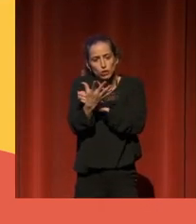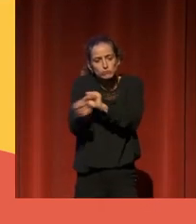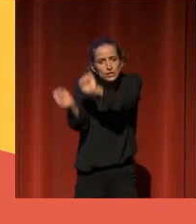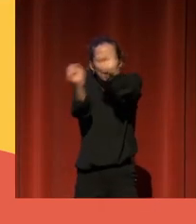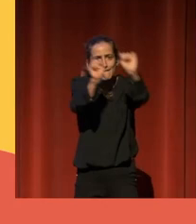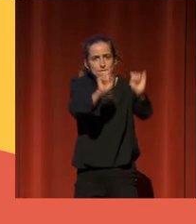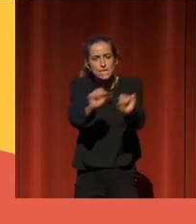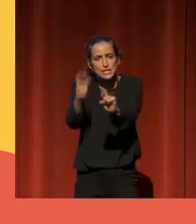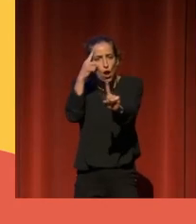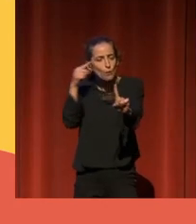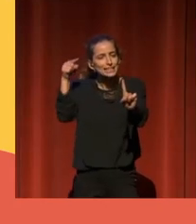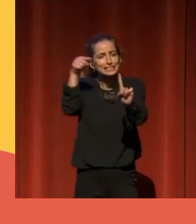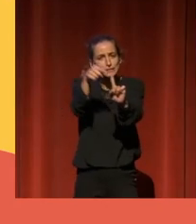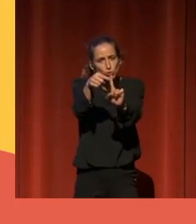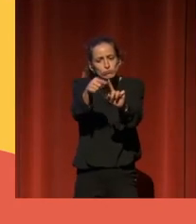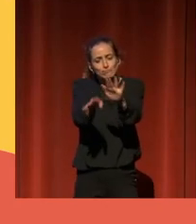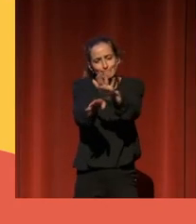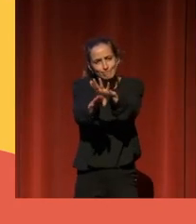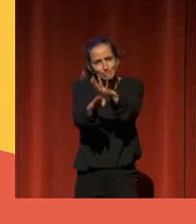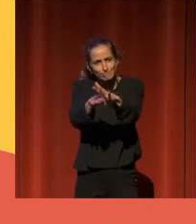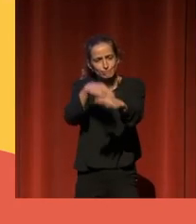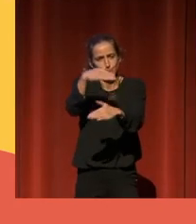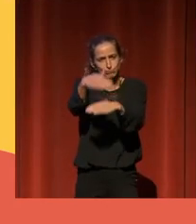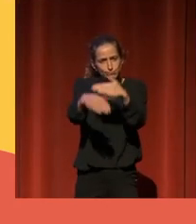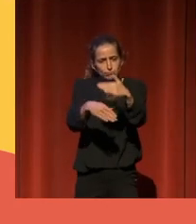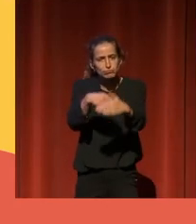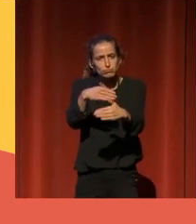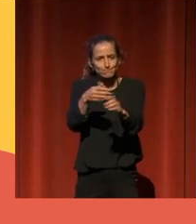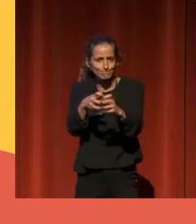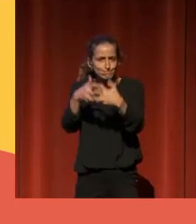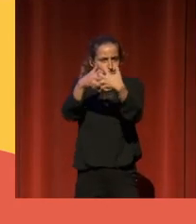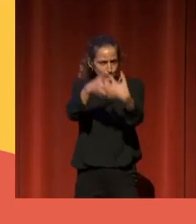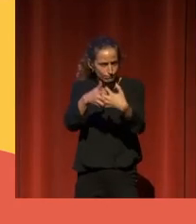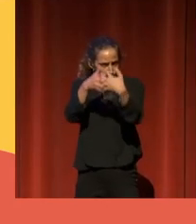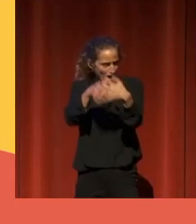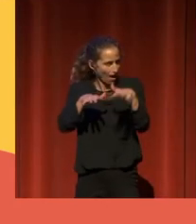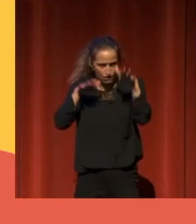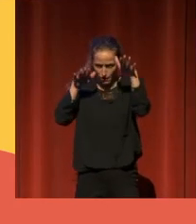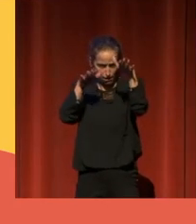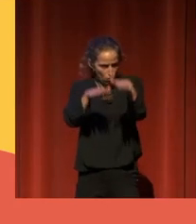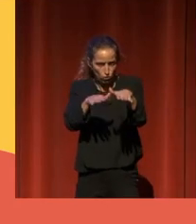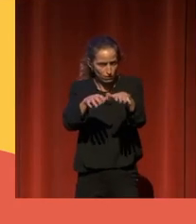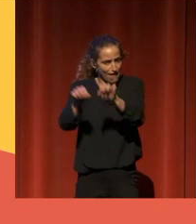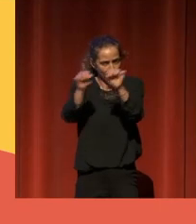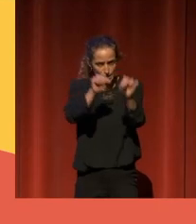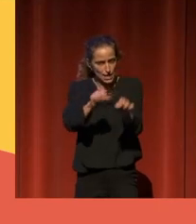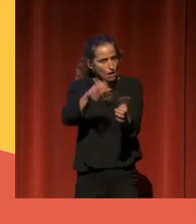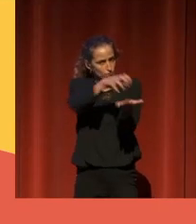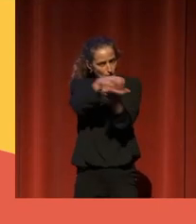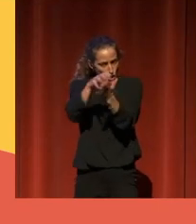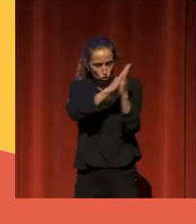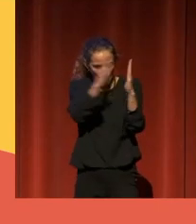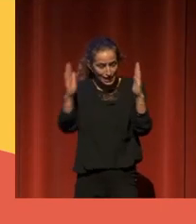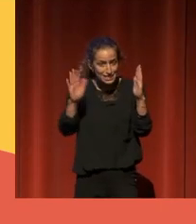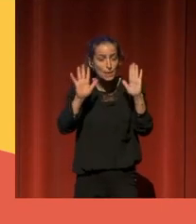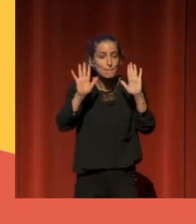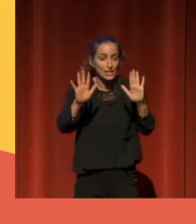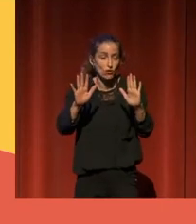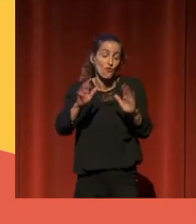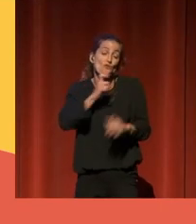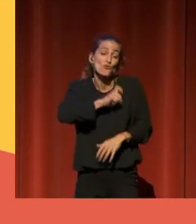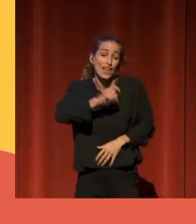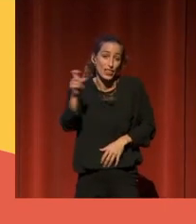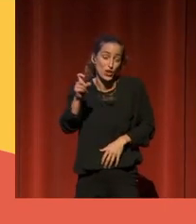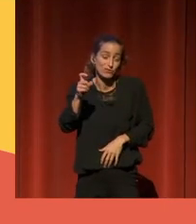abogando a favor de las bibliotecas pero después de que la la la fundación Gates se